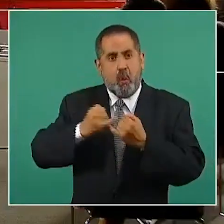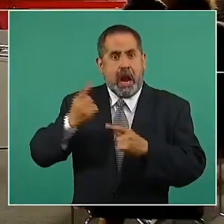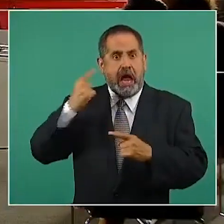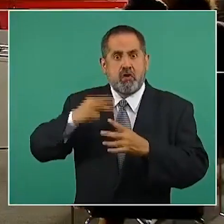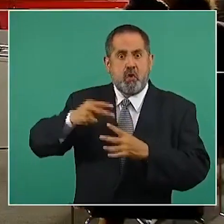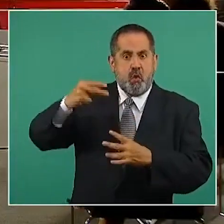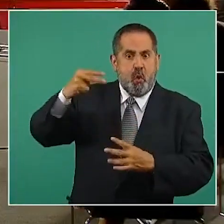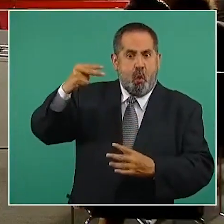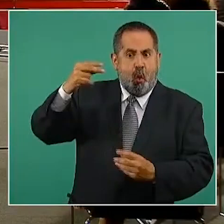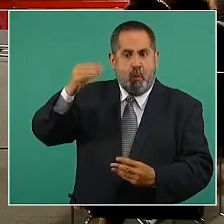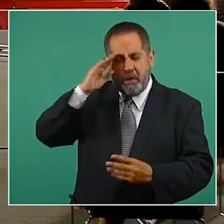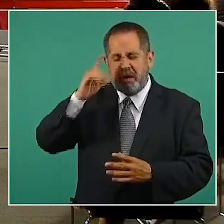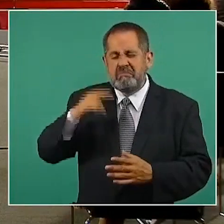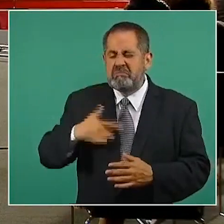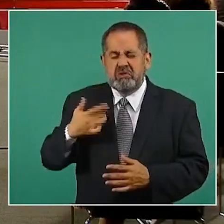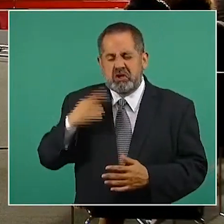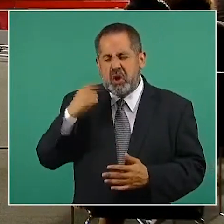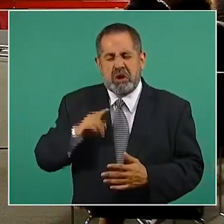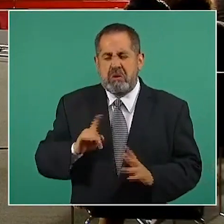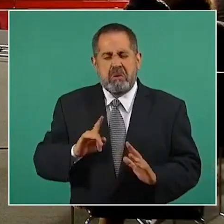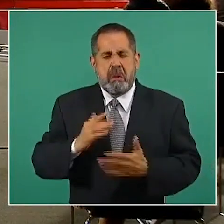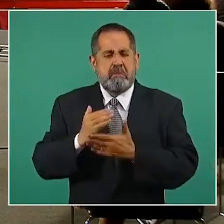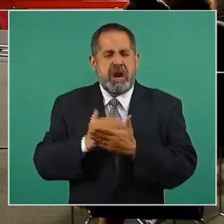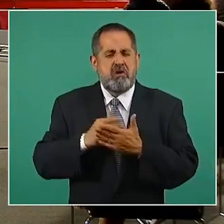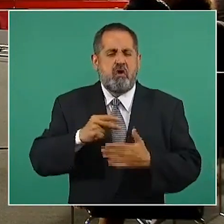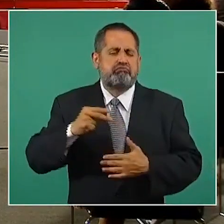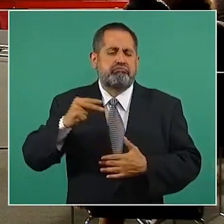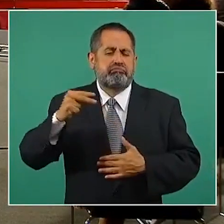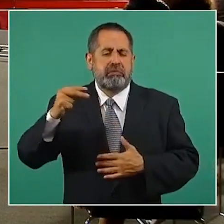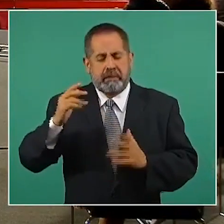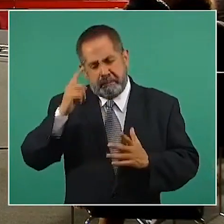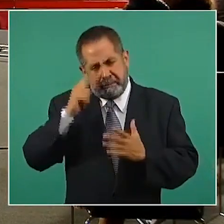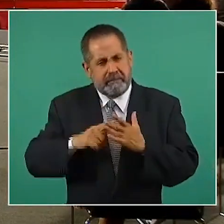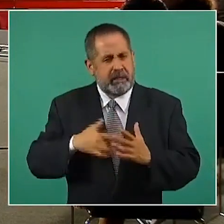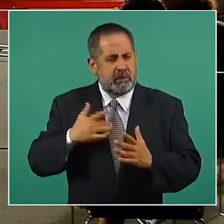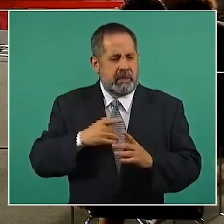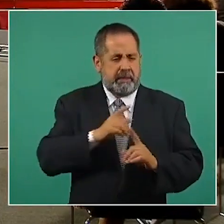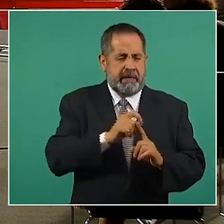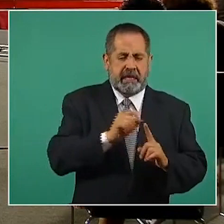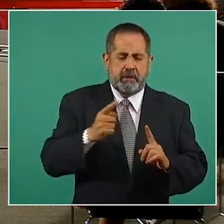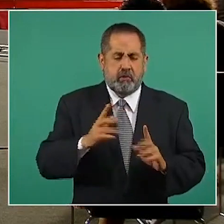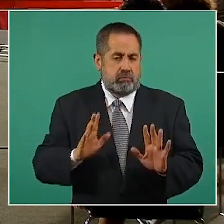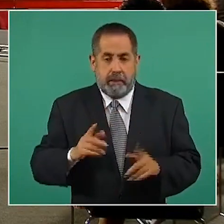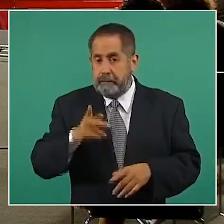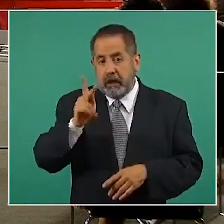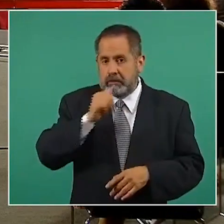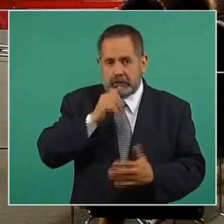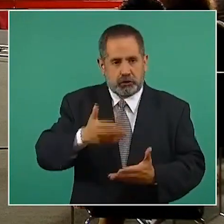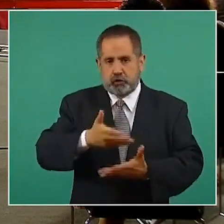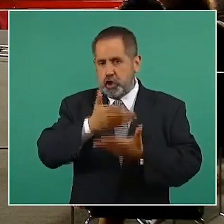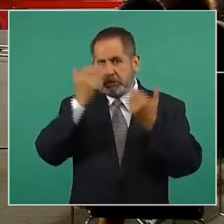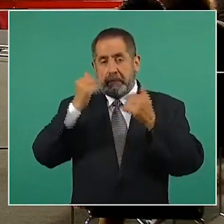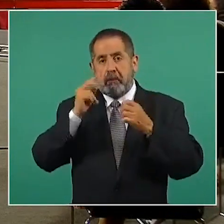última que sufrimos en el otoño-invierno del 20 y del 21, pero eso está por verse, es impredecible